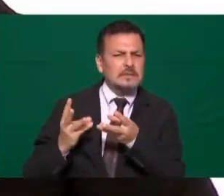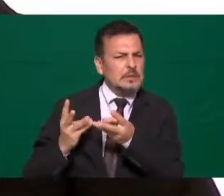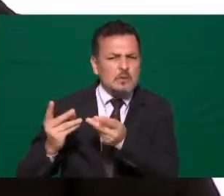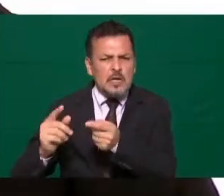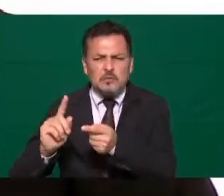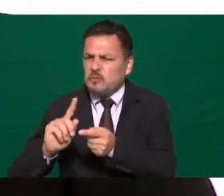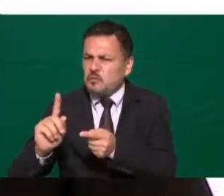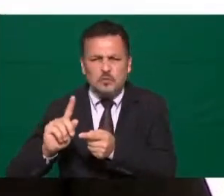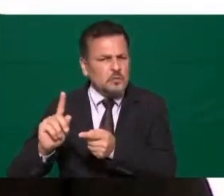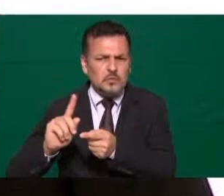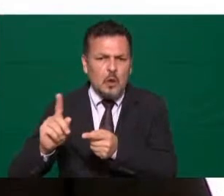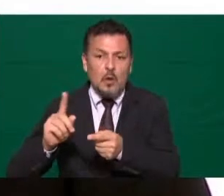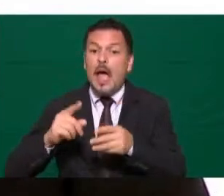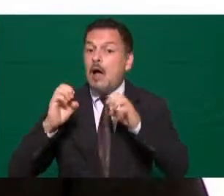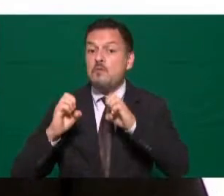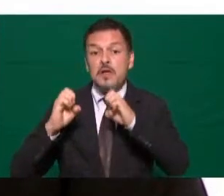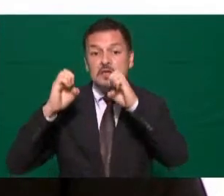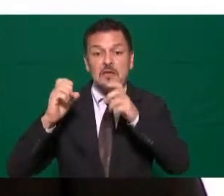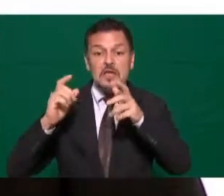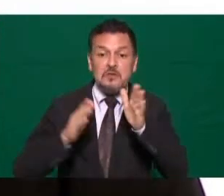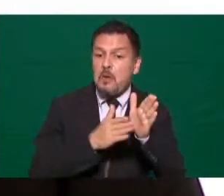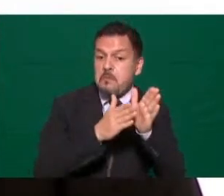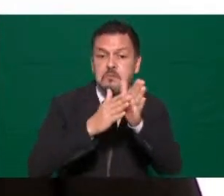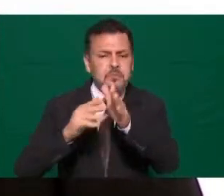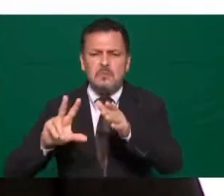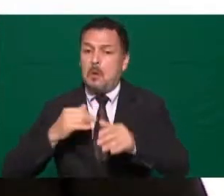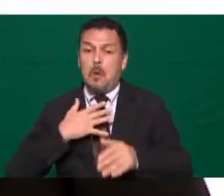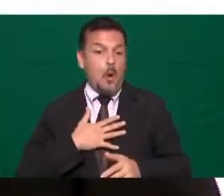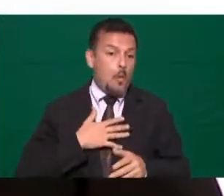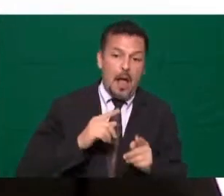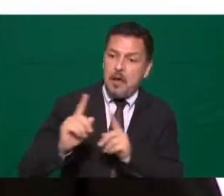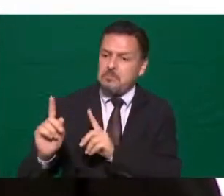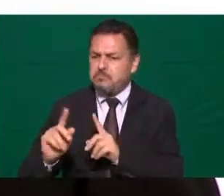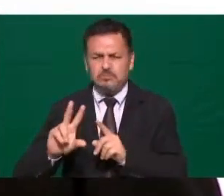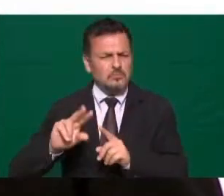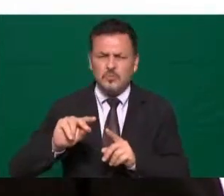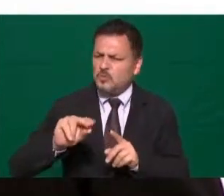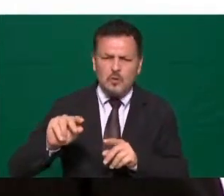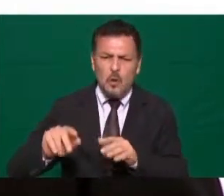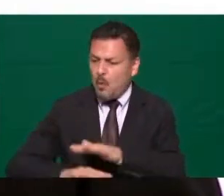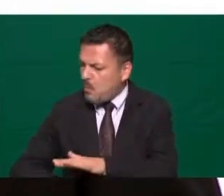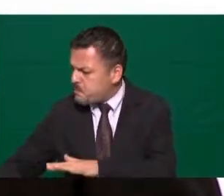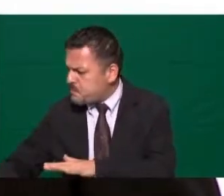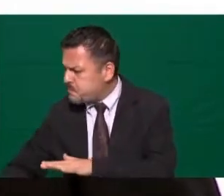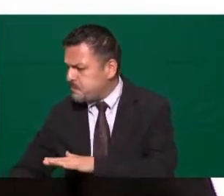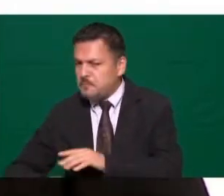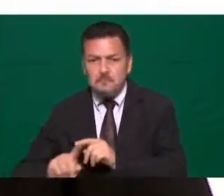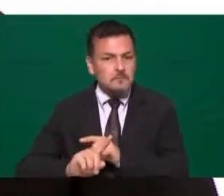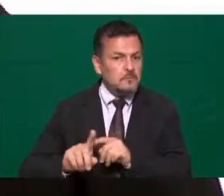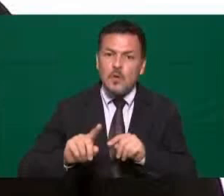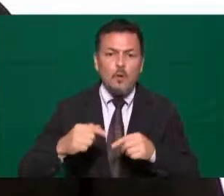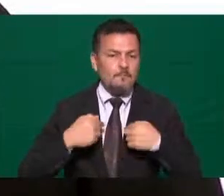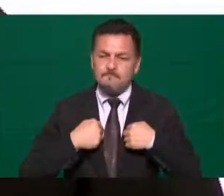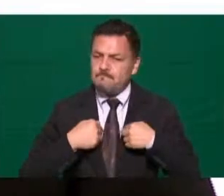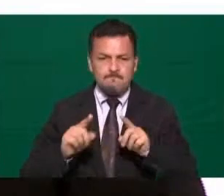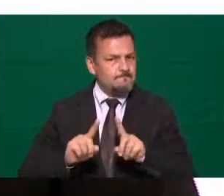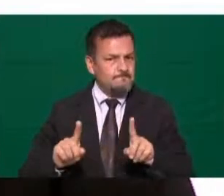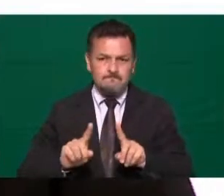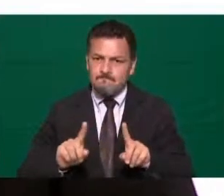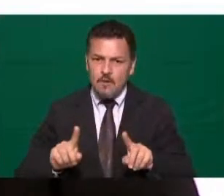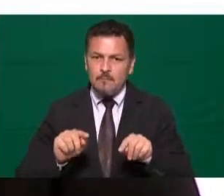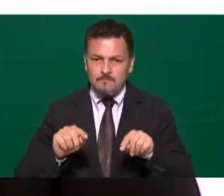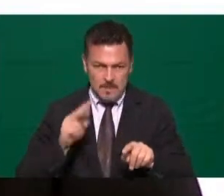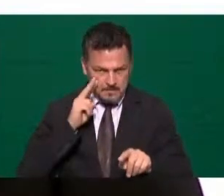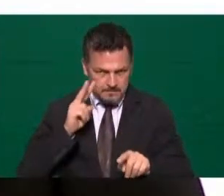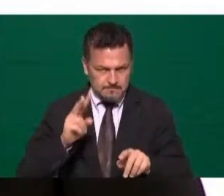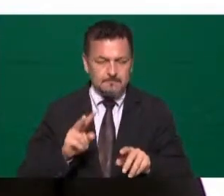en un edificio, en una barda, en un baño o en los pisos. Déjenme comentarles lo